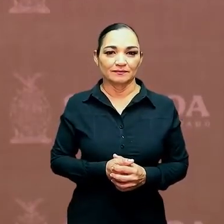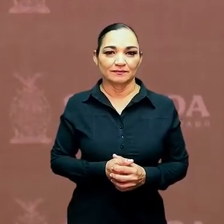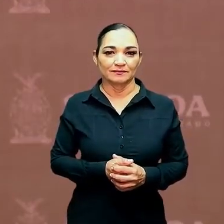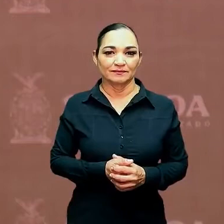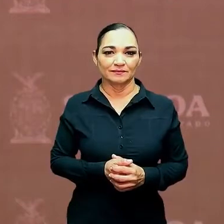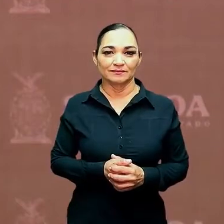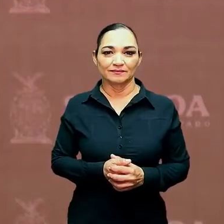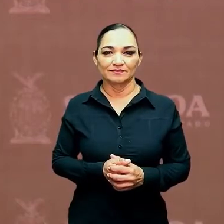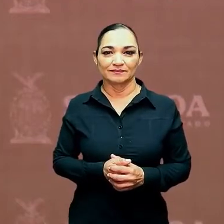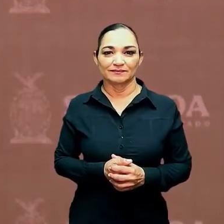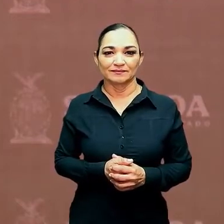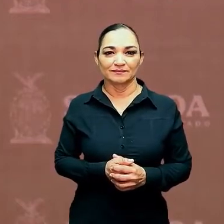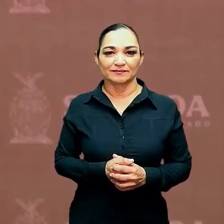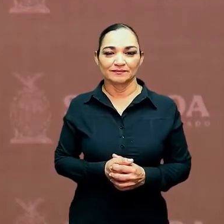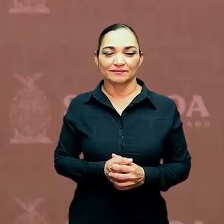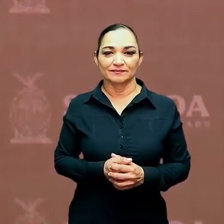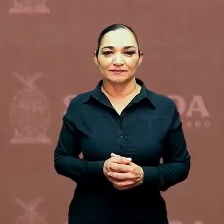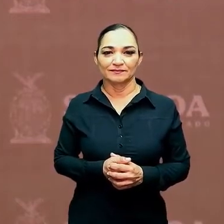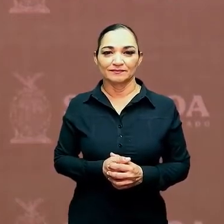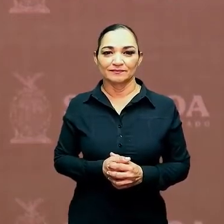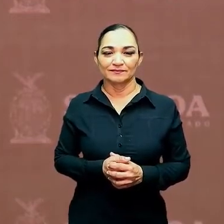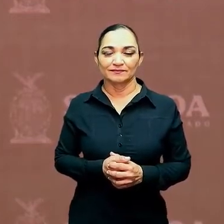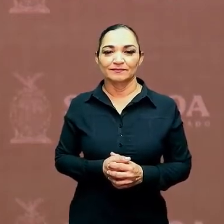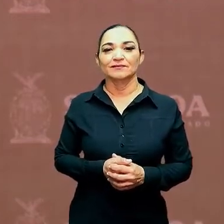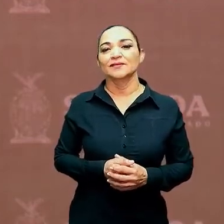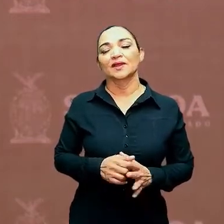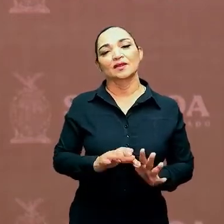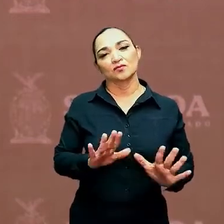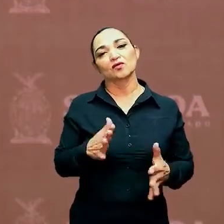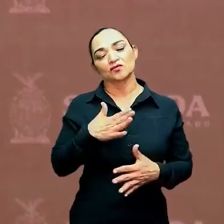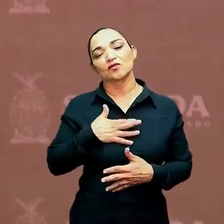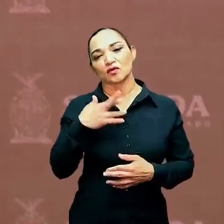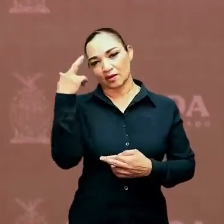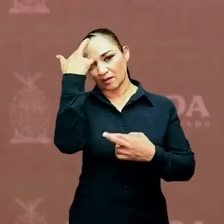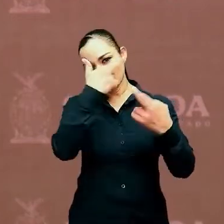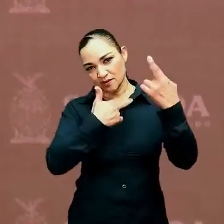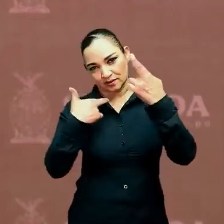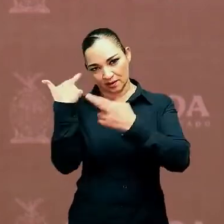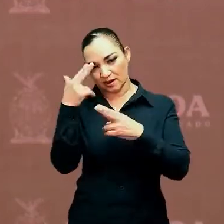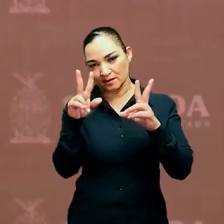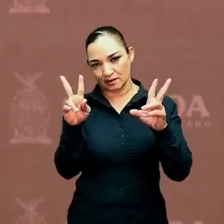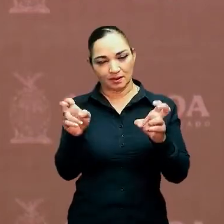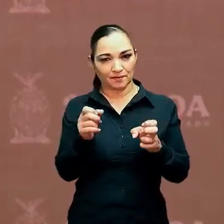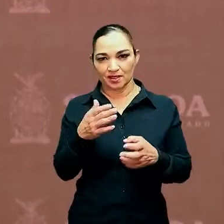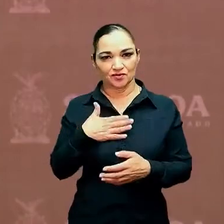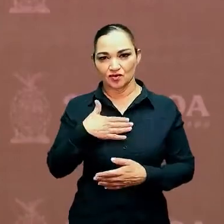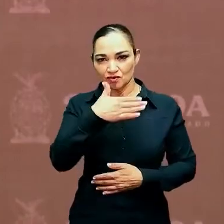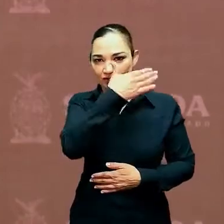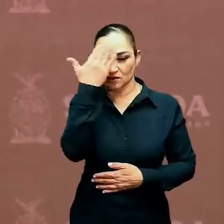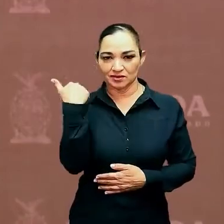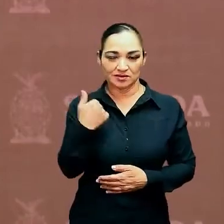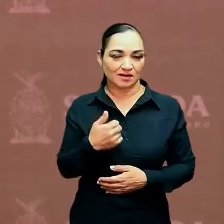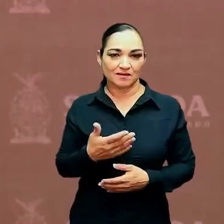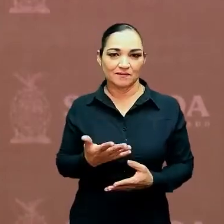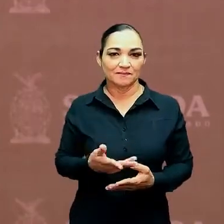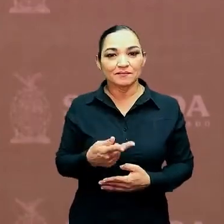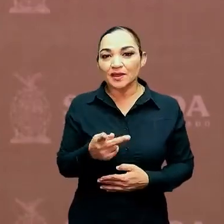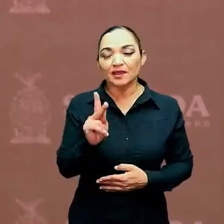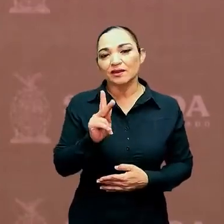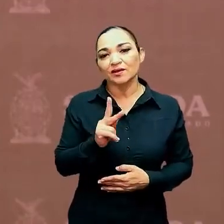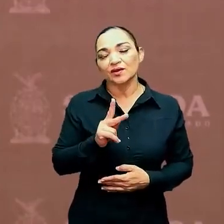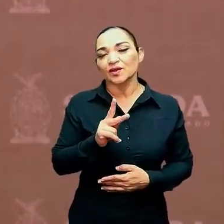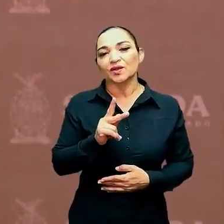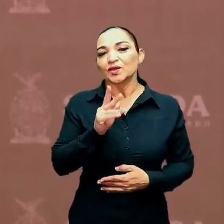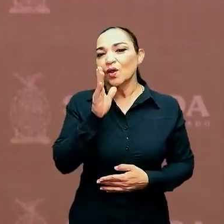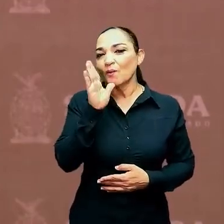para el deporte, pero ustedes tienen... No, lo voy a revisar, no tengo precisión de ello, pero no. Además no se puede